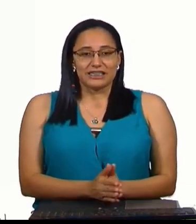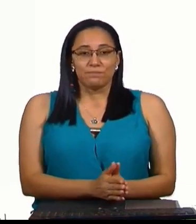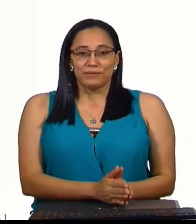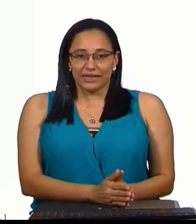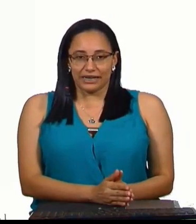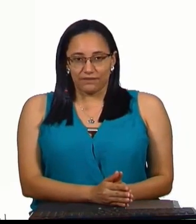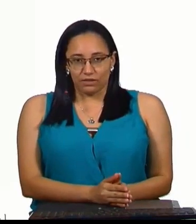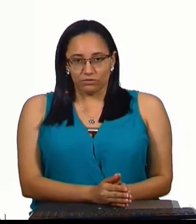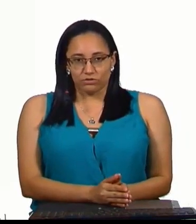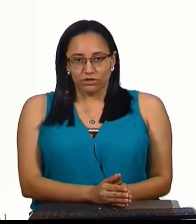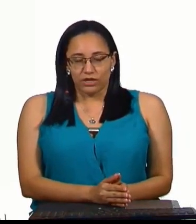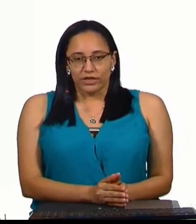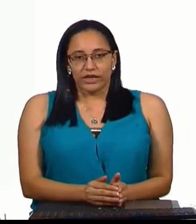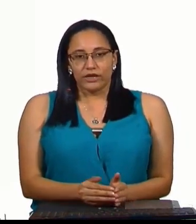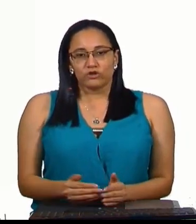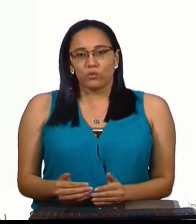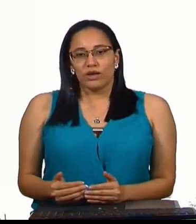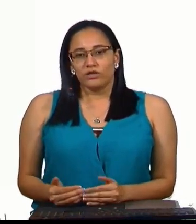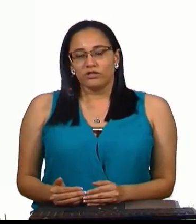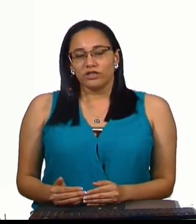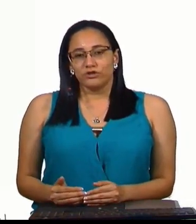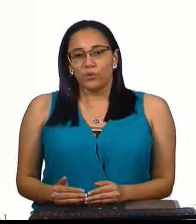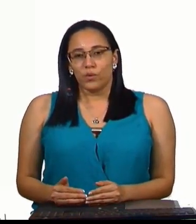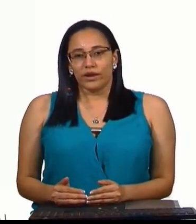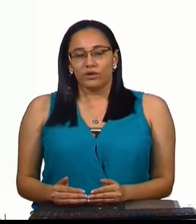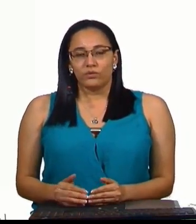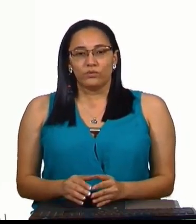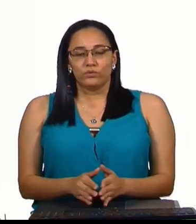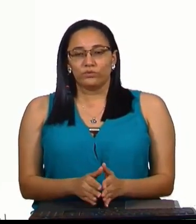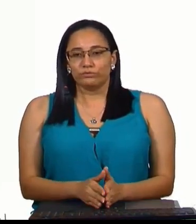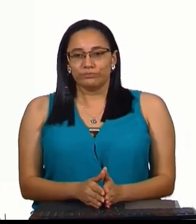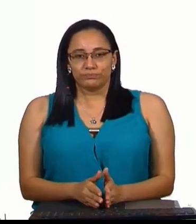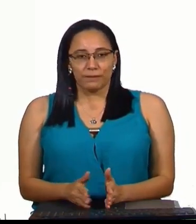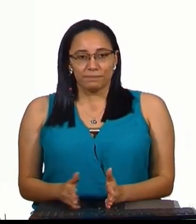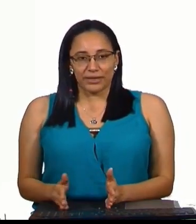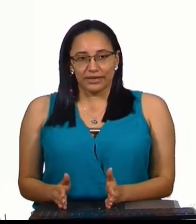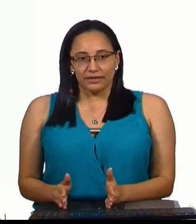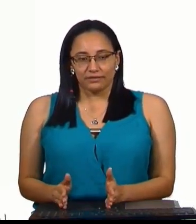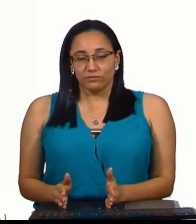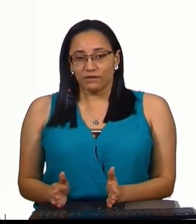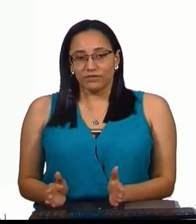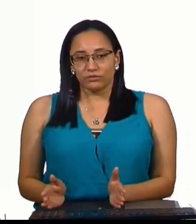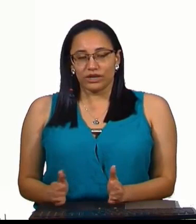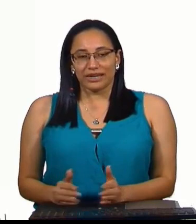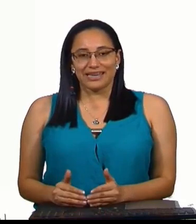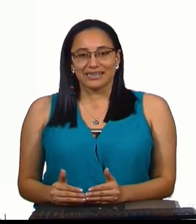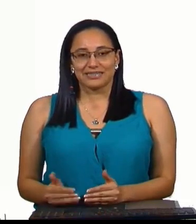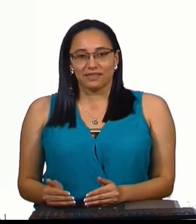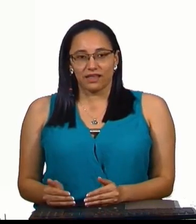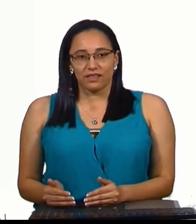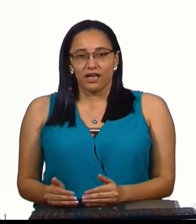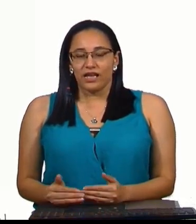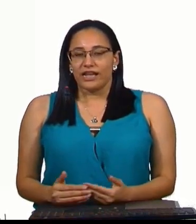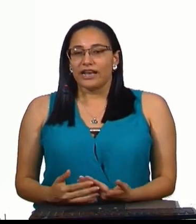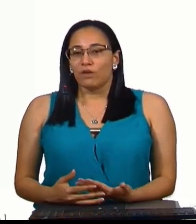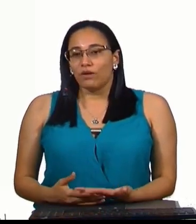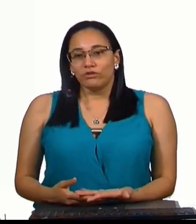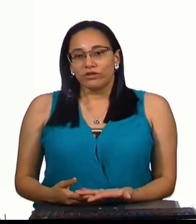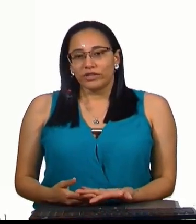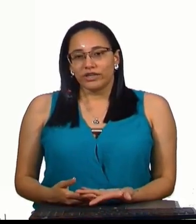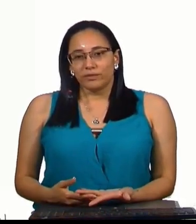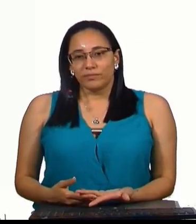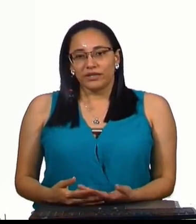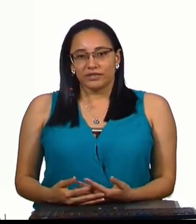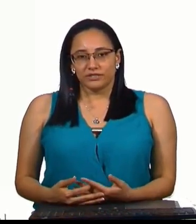algunos mensajes ya pregrabados en los cuales los niños juegan un papel, una aventura que ya está dada, en la